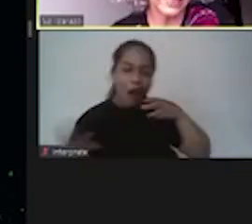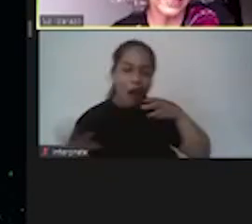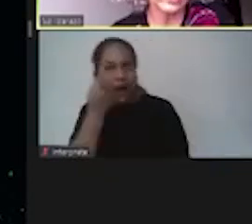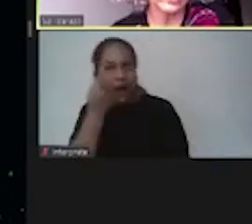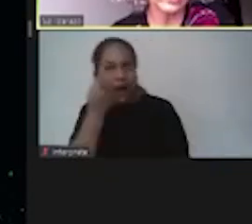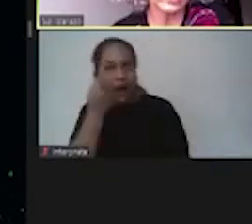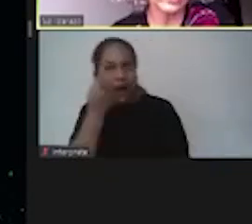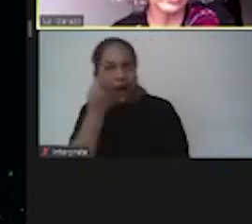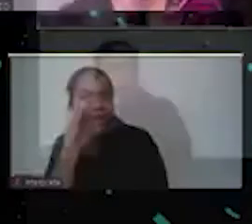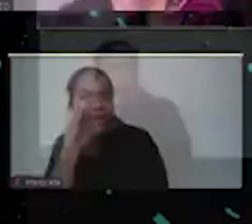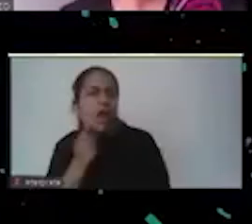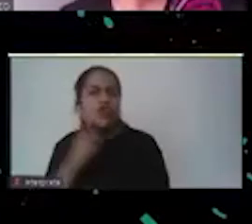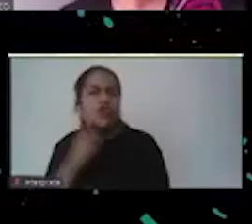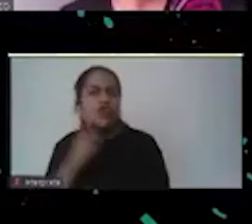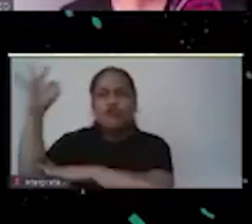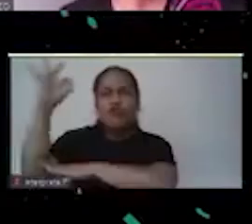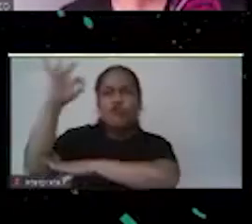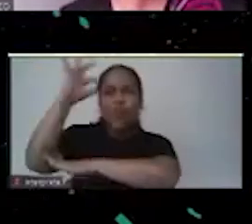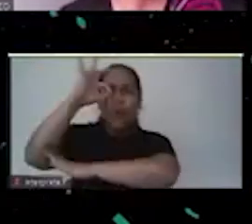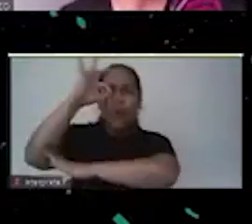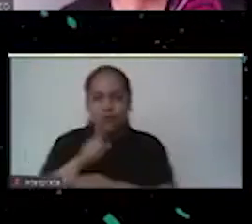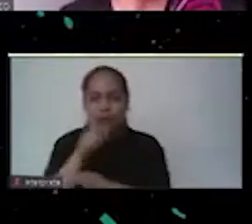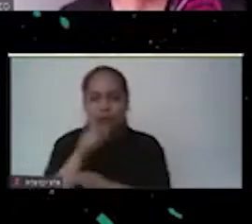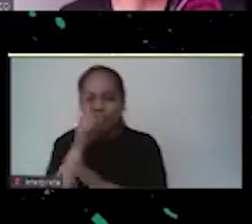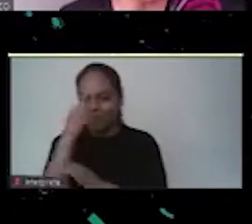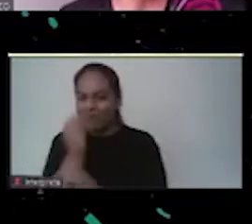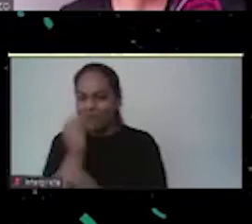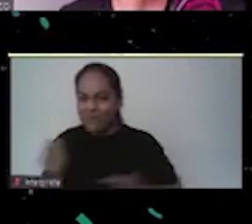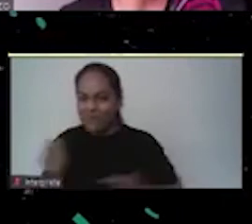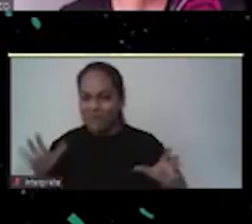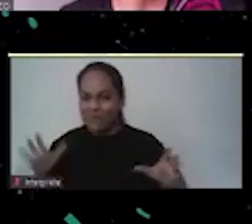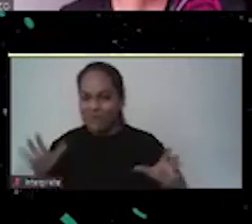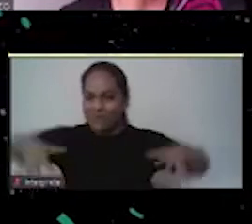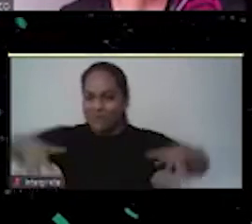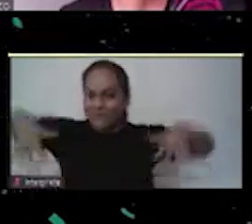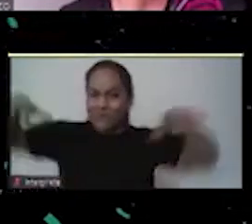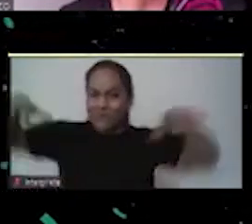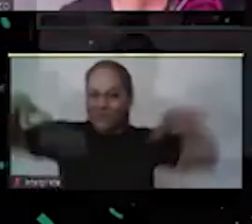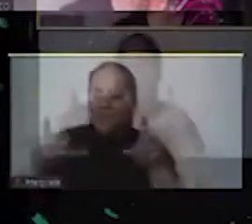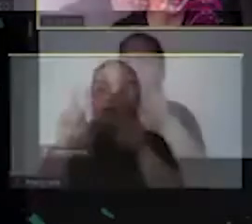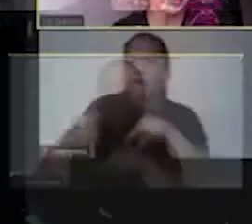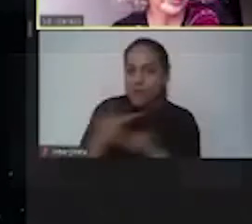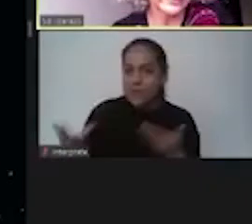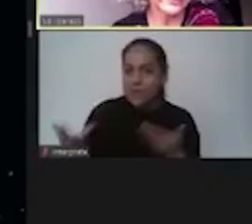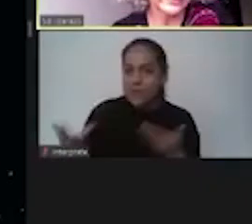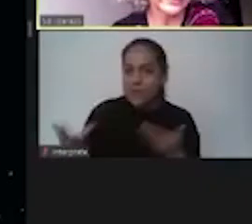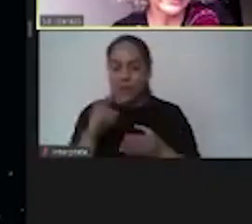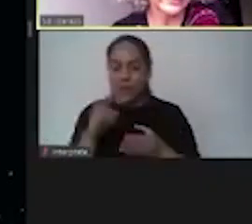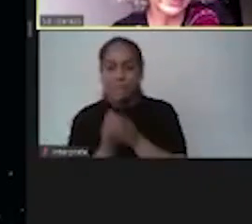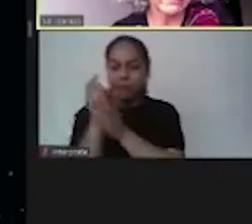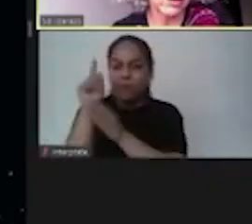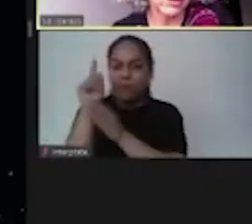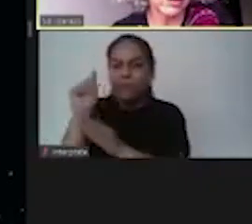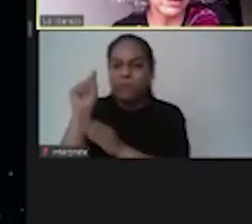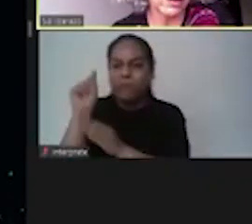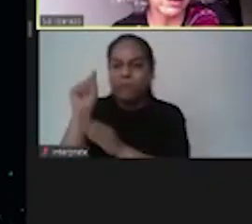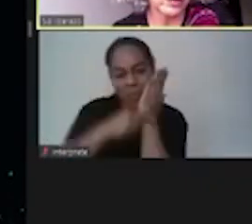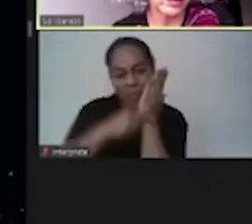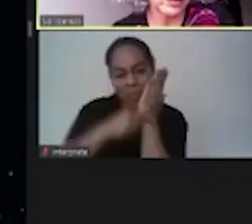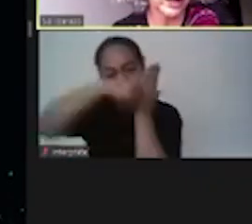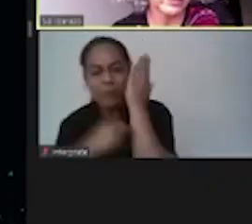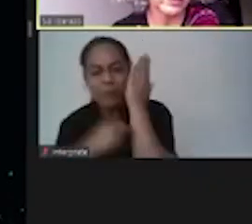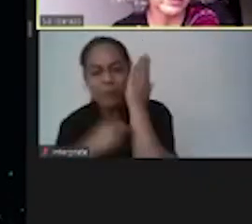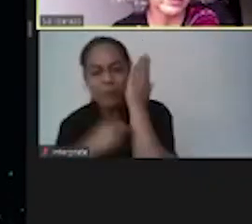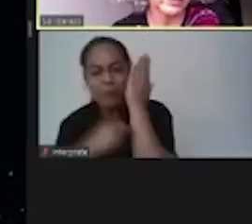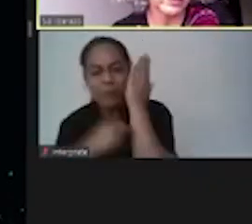caer. Soy un gavilán sobre el acantilado. Soy una espina bajo la uña. Soy un prodigio entre las